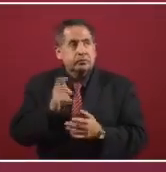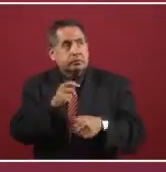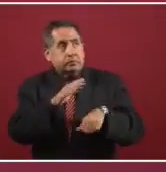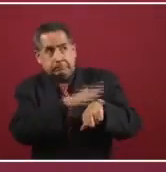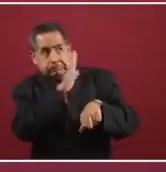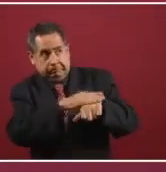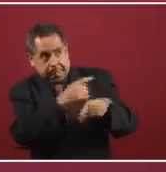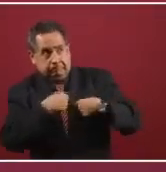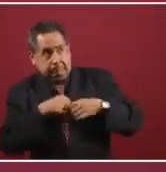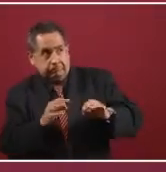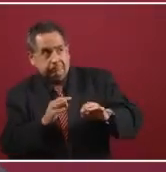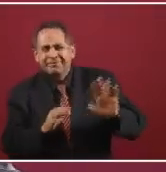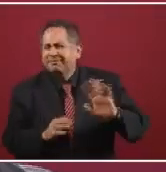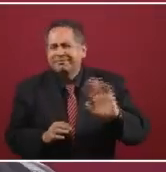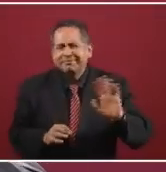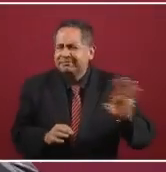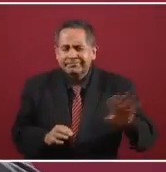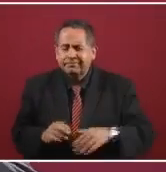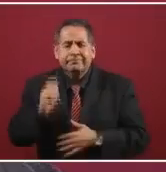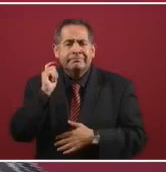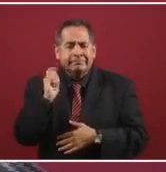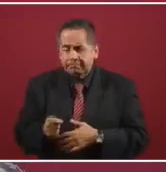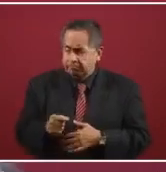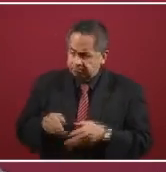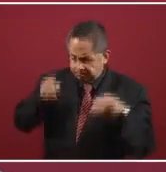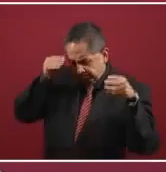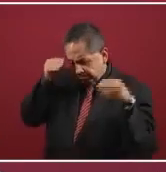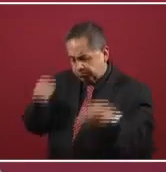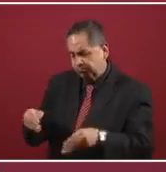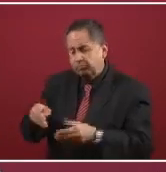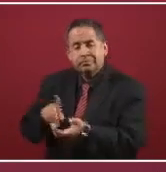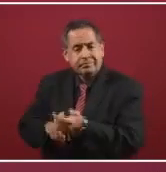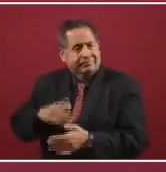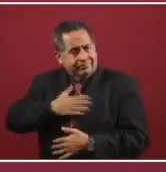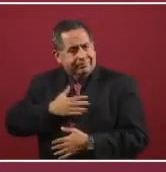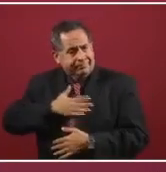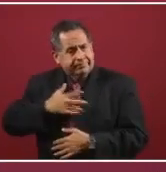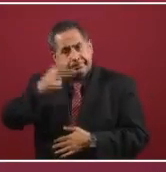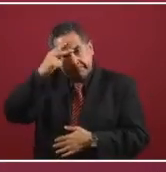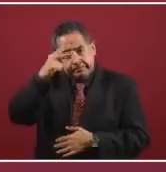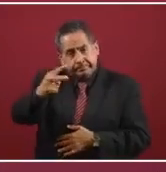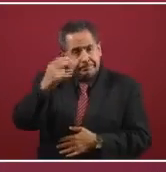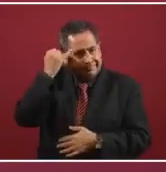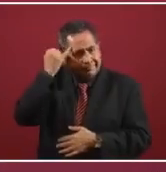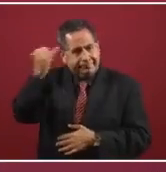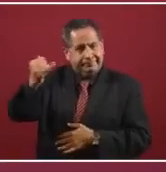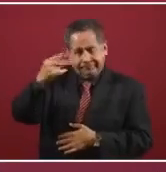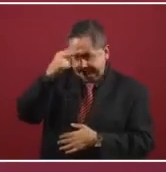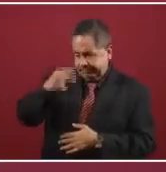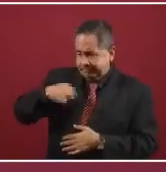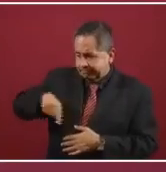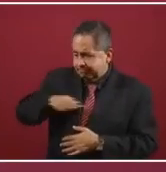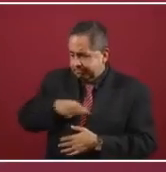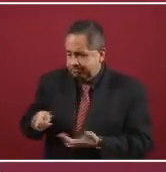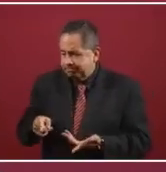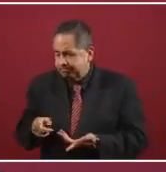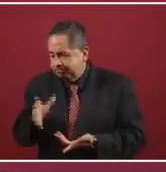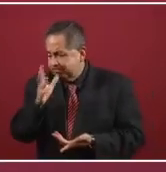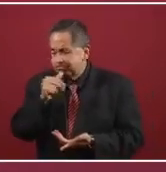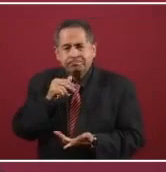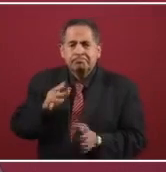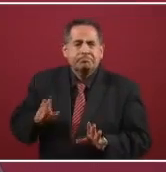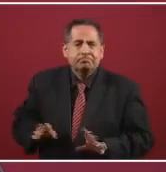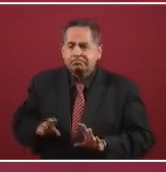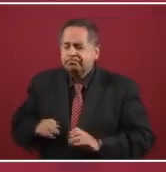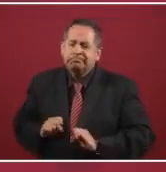prueba, es simplemente que para México mismo, en primer lugar, no es prudente ni